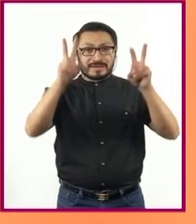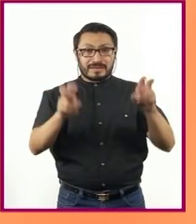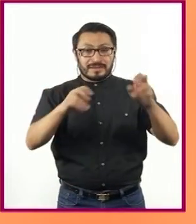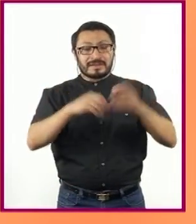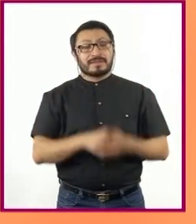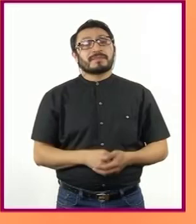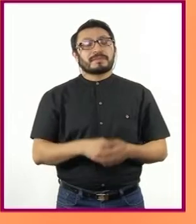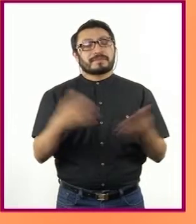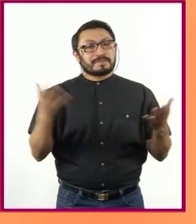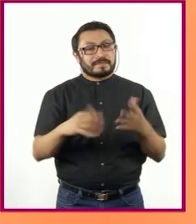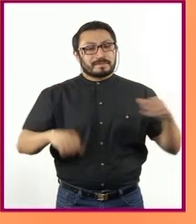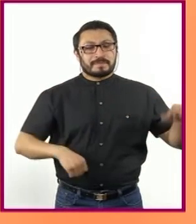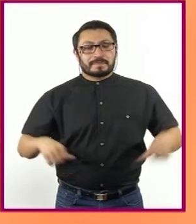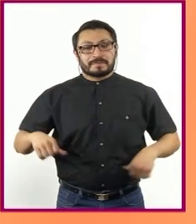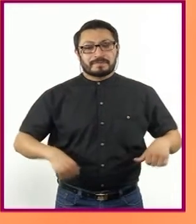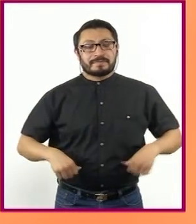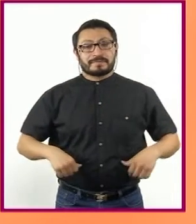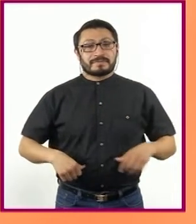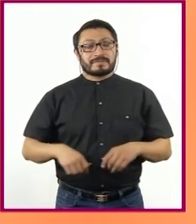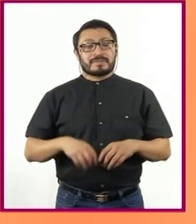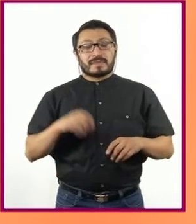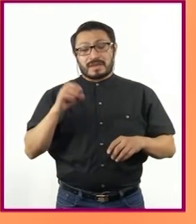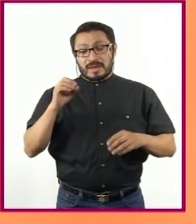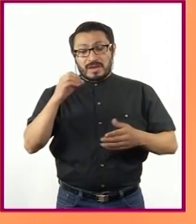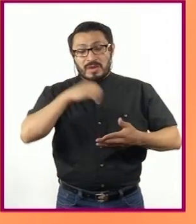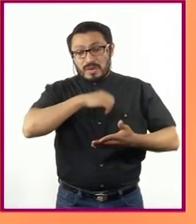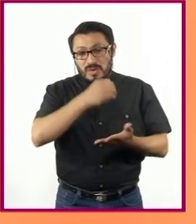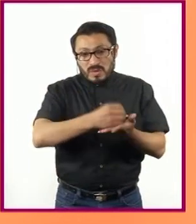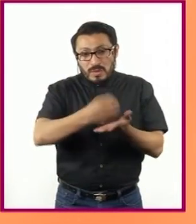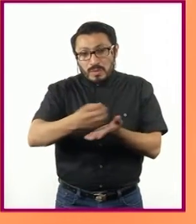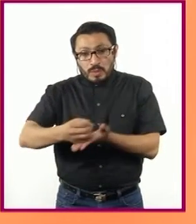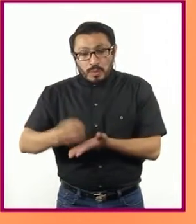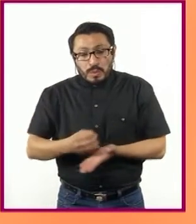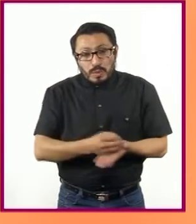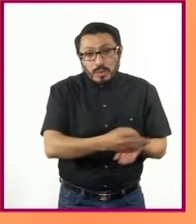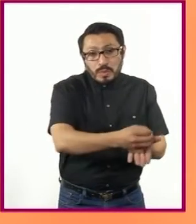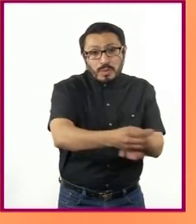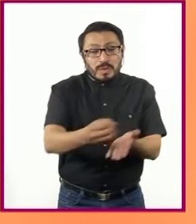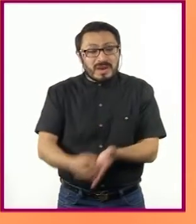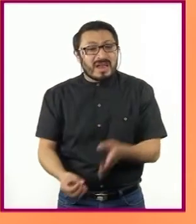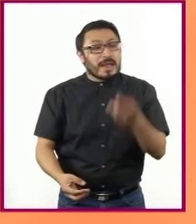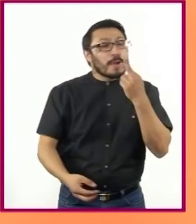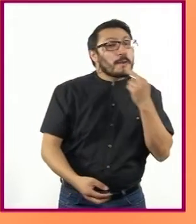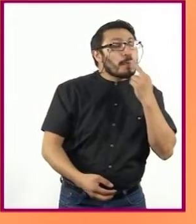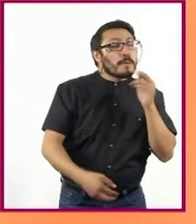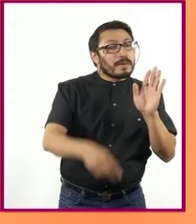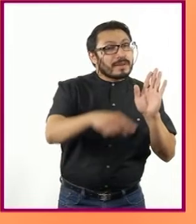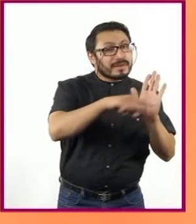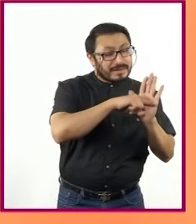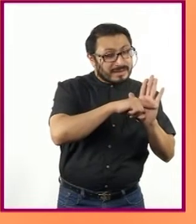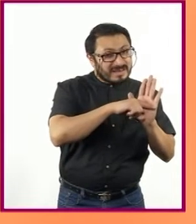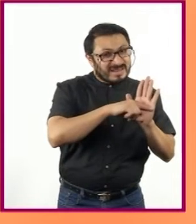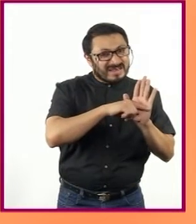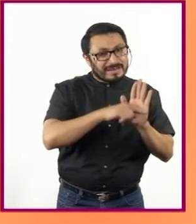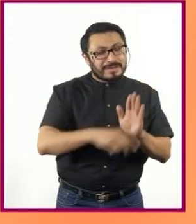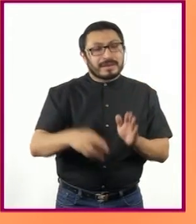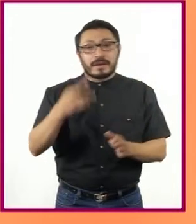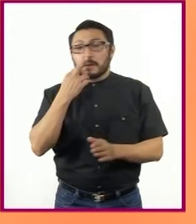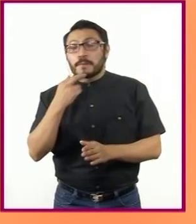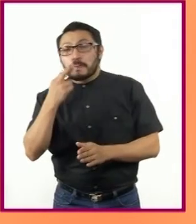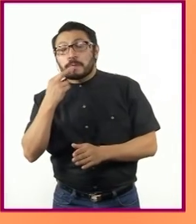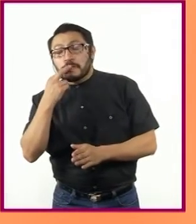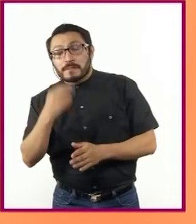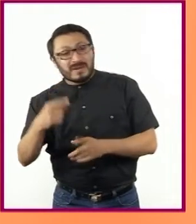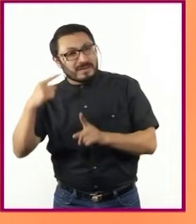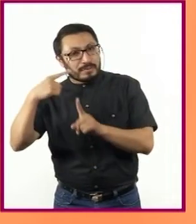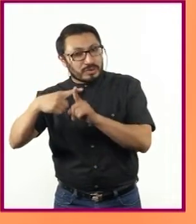la siguiente actividad, con fichas rojas, cuyo valor es 1 negativo, y fichas negras, que valen 1 positivo.